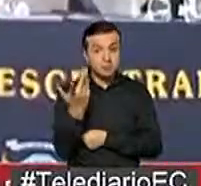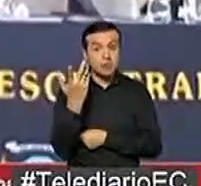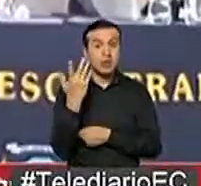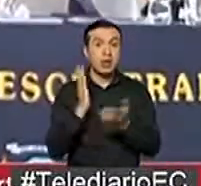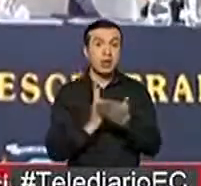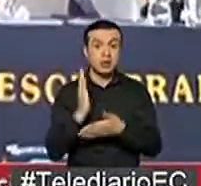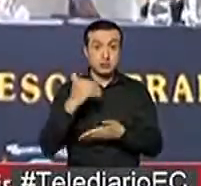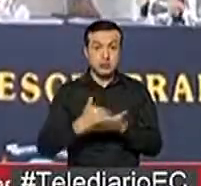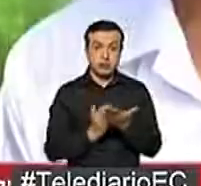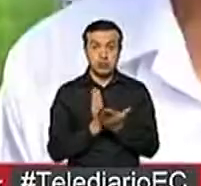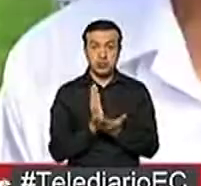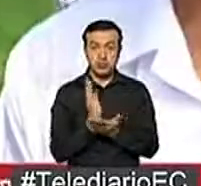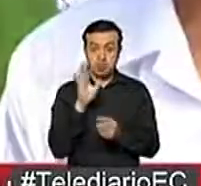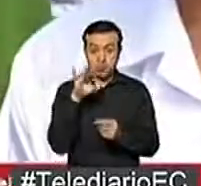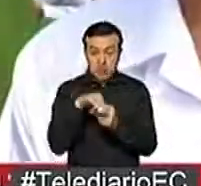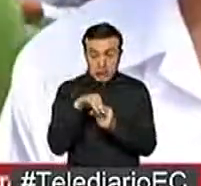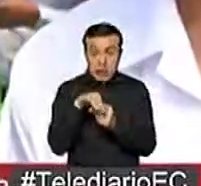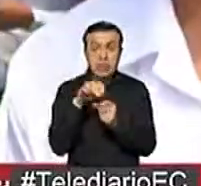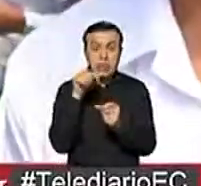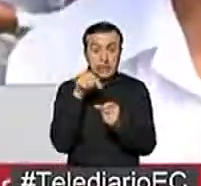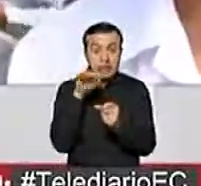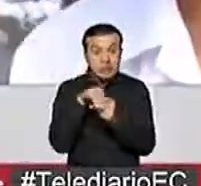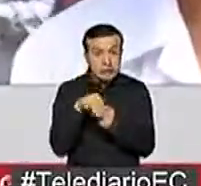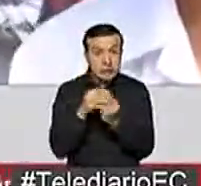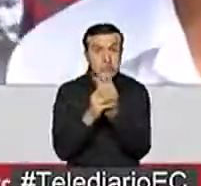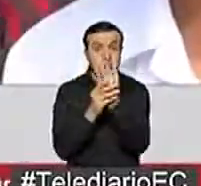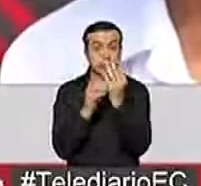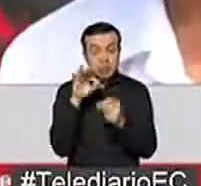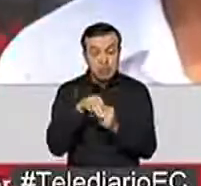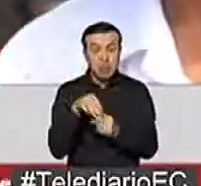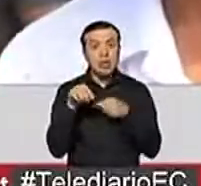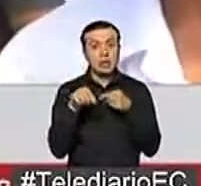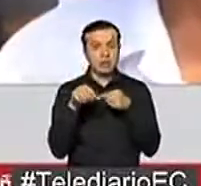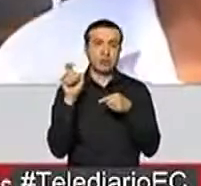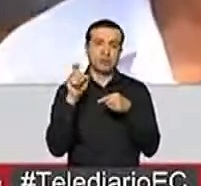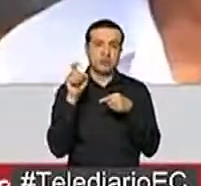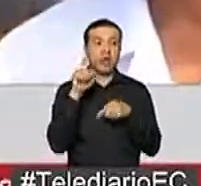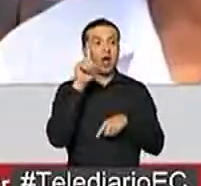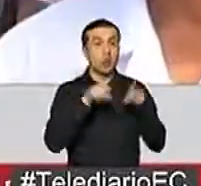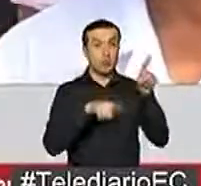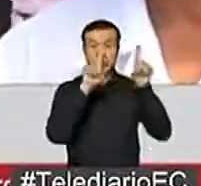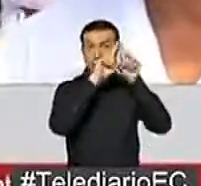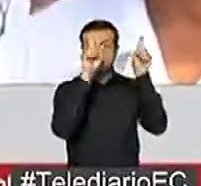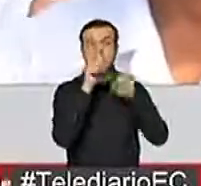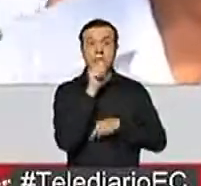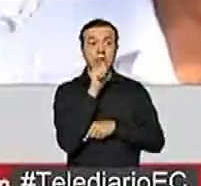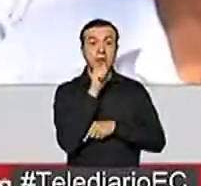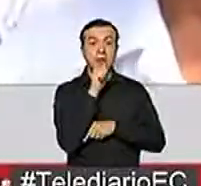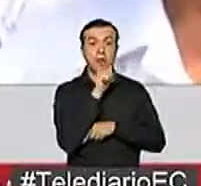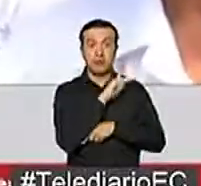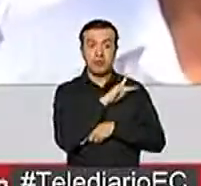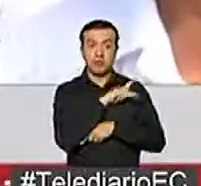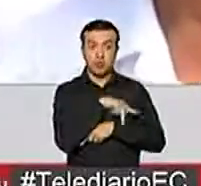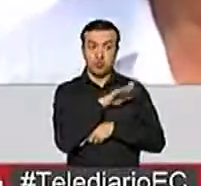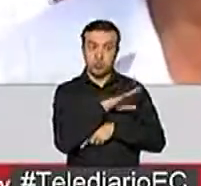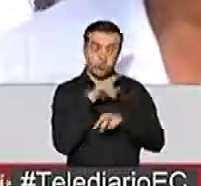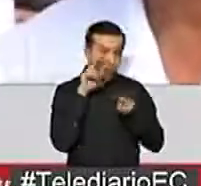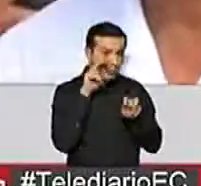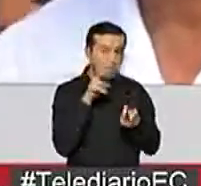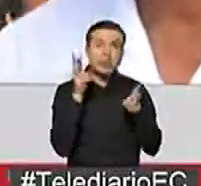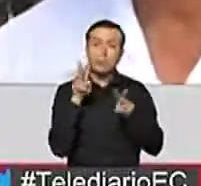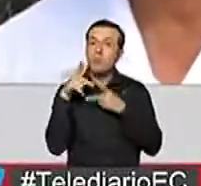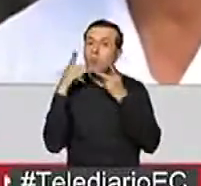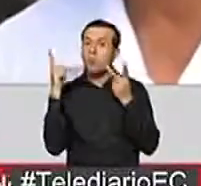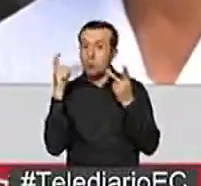el acceso a las semillas. Es fundamental. Hay líneas de investigación que las hace el sector privado, que las hace el sector público y tenemos que unirnos